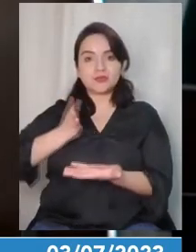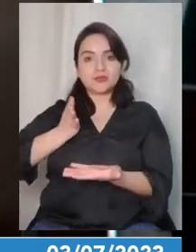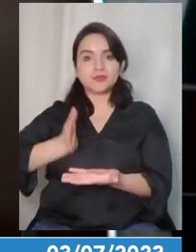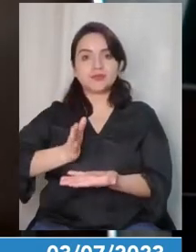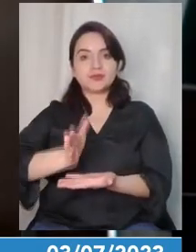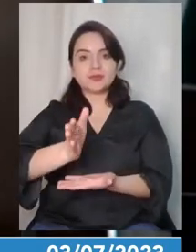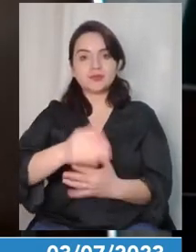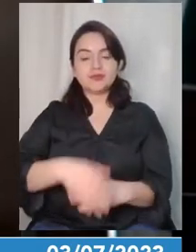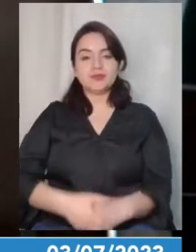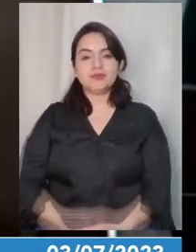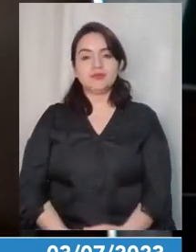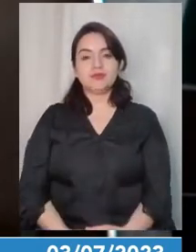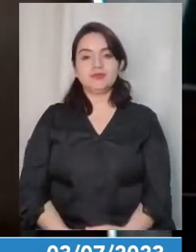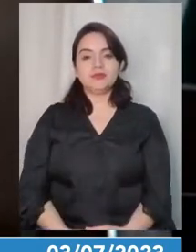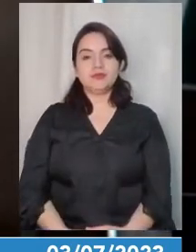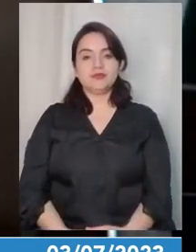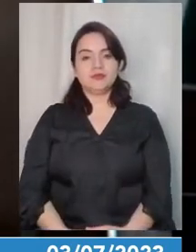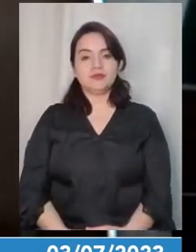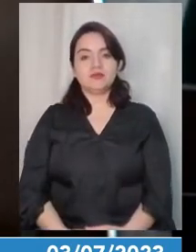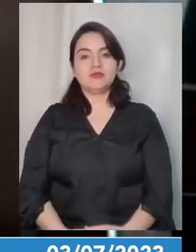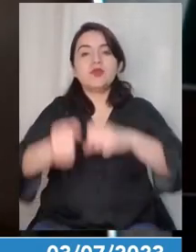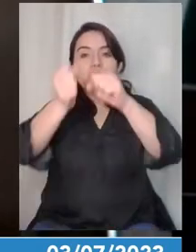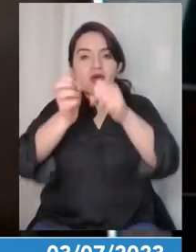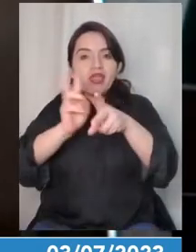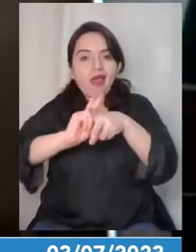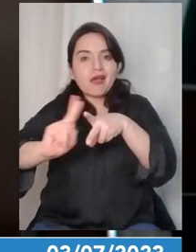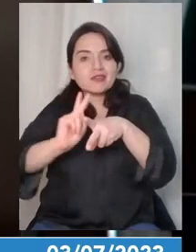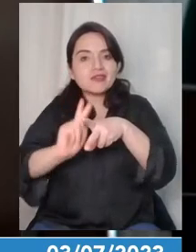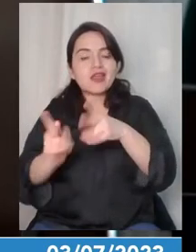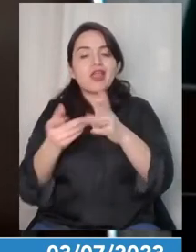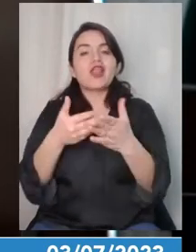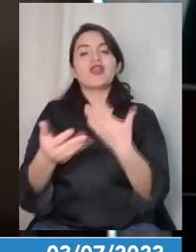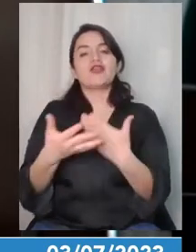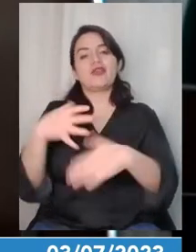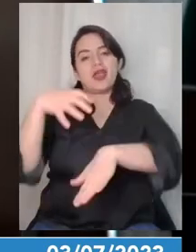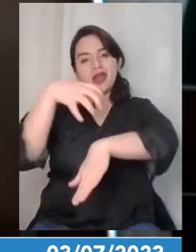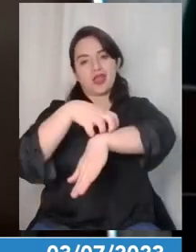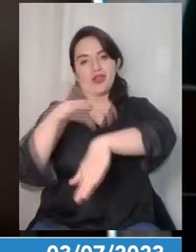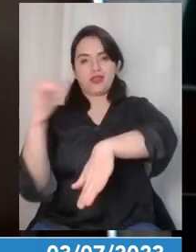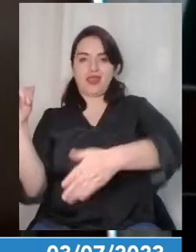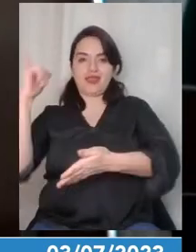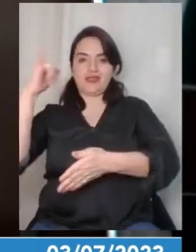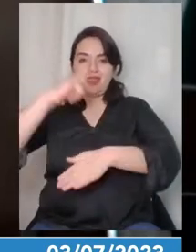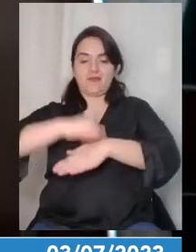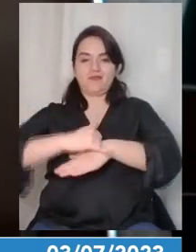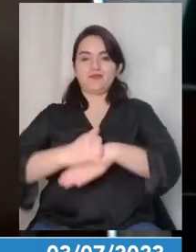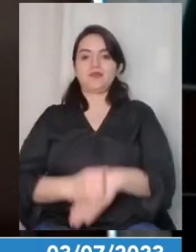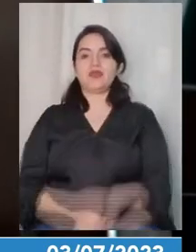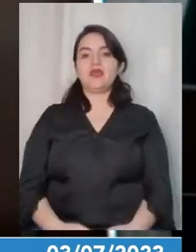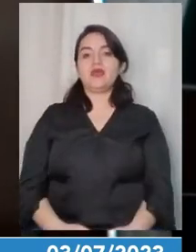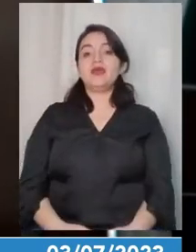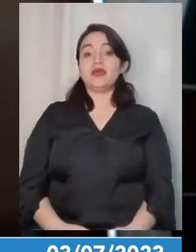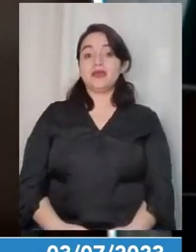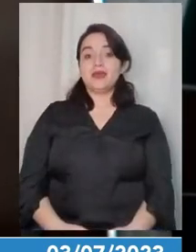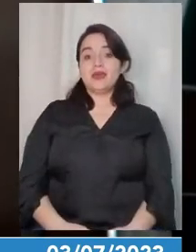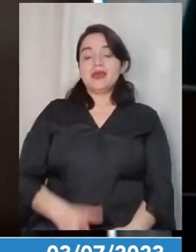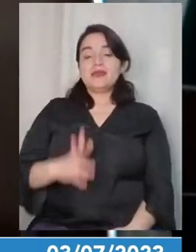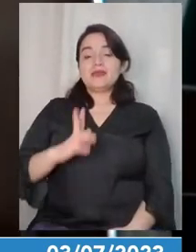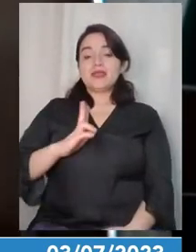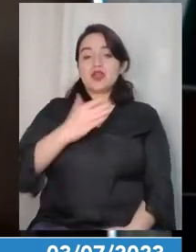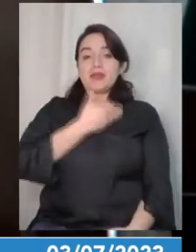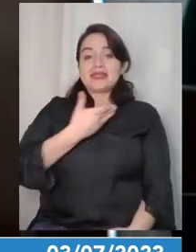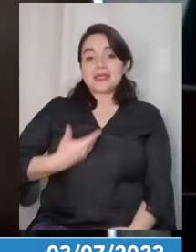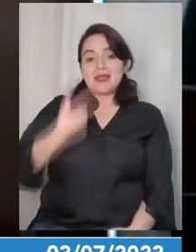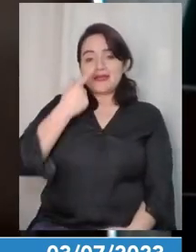como en la región de Aysén. Así que, más que nada, señor presidente, quería agradecer la exposición y el agrado de escucharlo